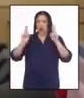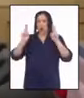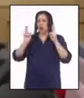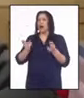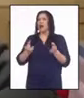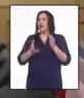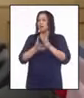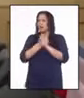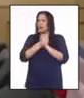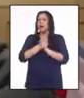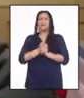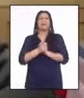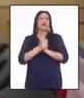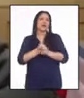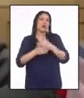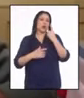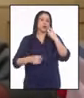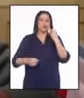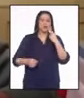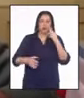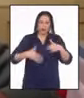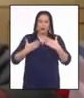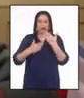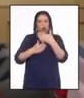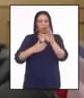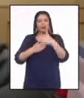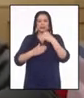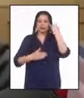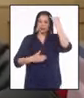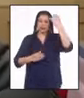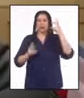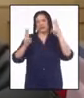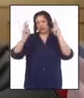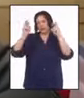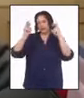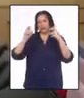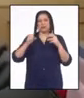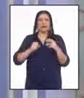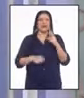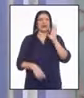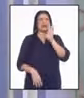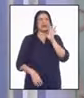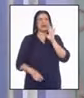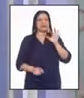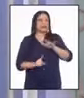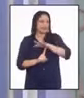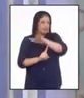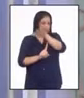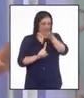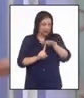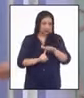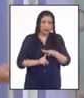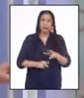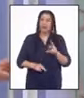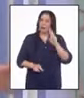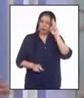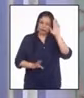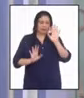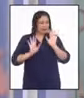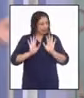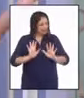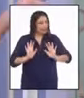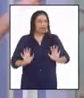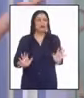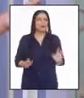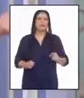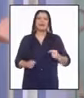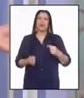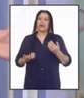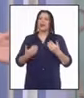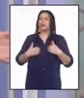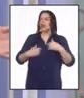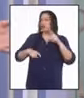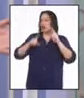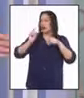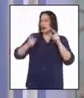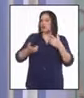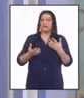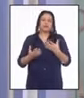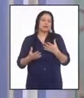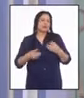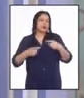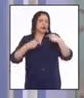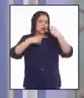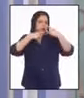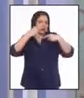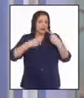compañeras y compañeros puedan compartir sus ideas sobre la contaminación ambiental. Por eso ni te preocupes. Bueno, tengo algunas cosas por contarles